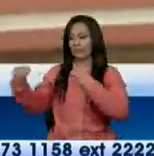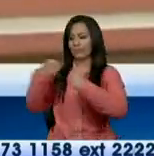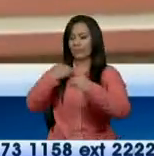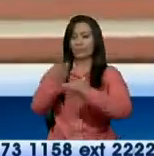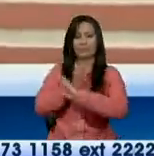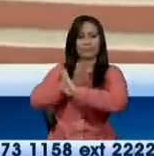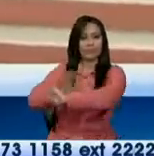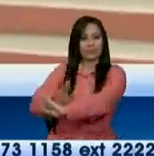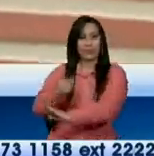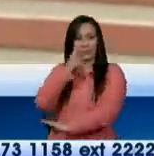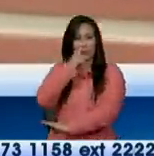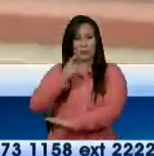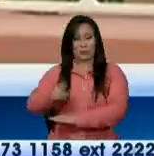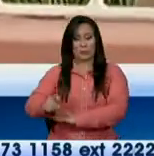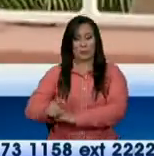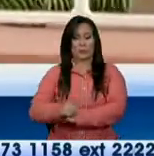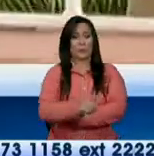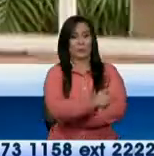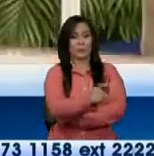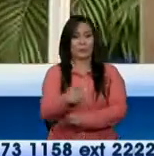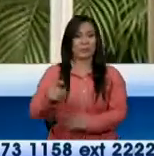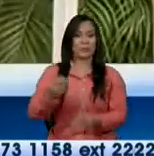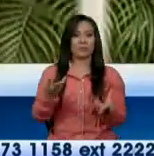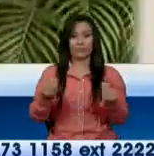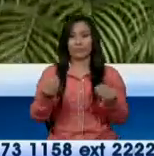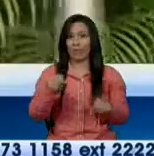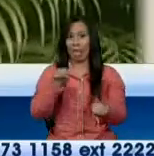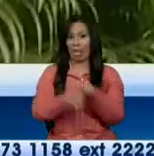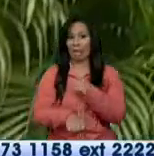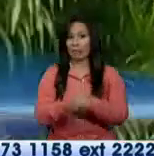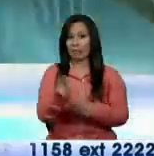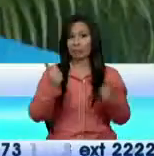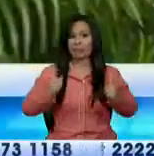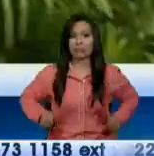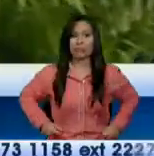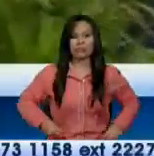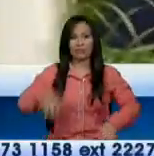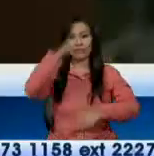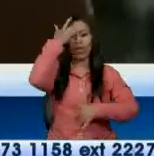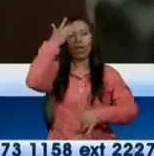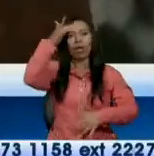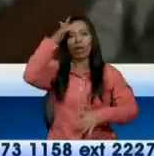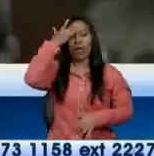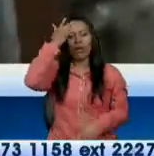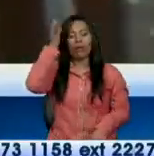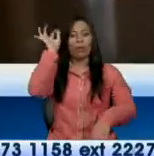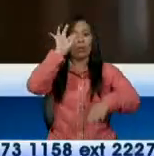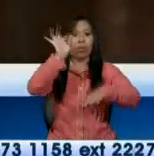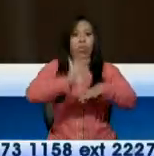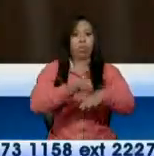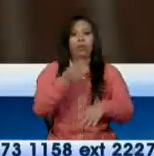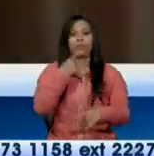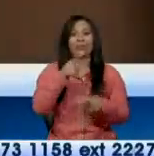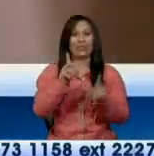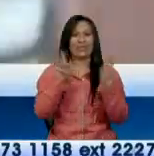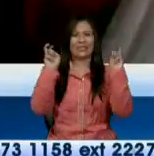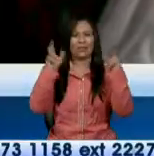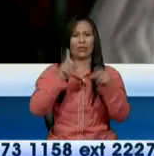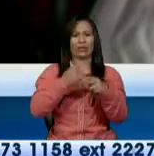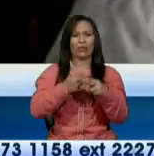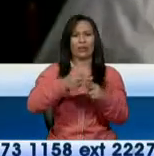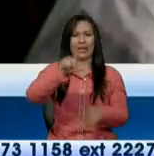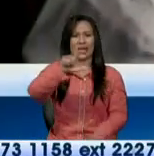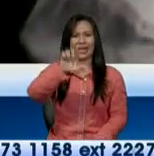combatir la plaga de las ratas, que de no ser controlada podría provocar enfermedades peligrosas como leptospirosis